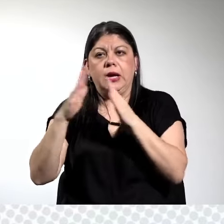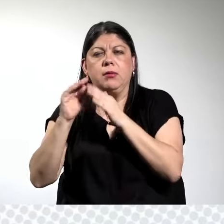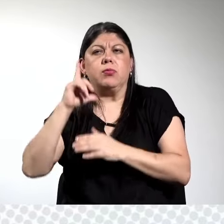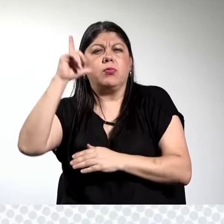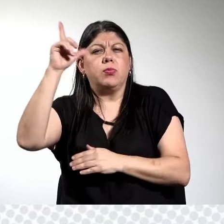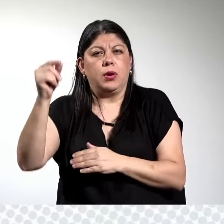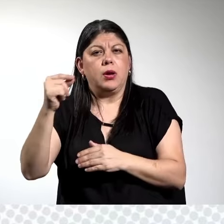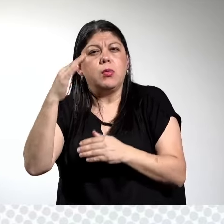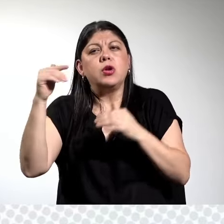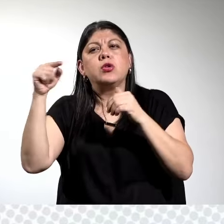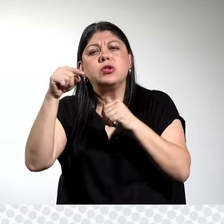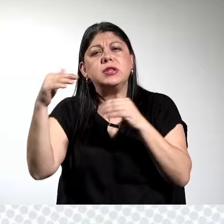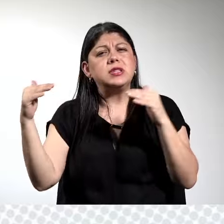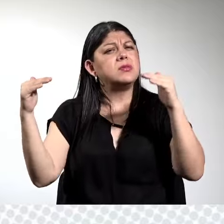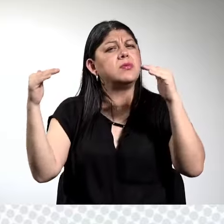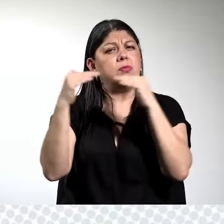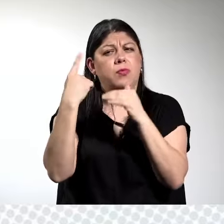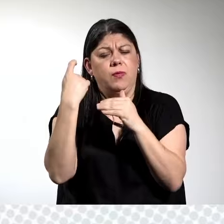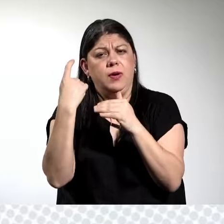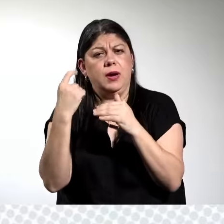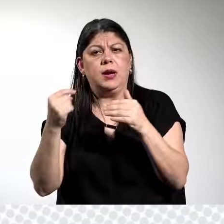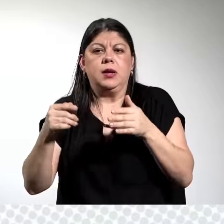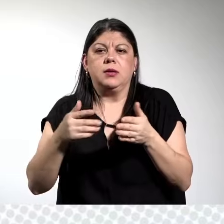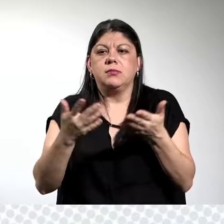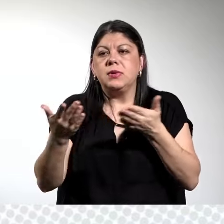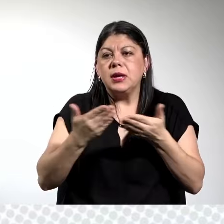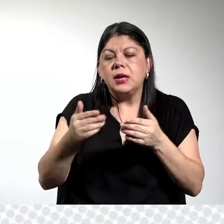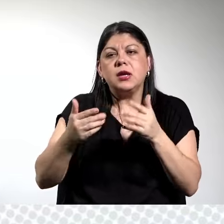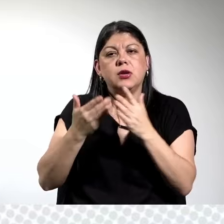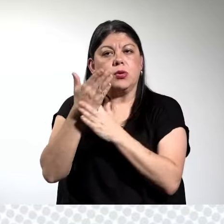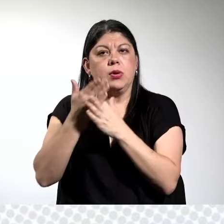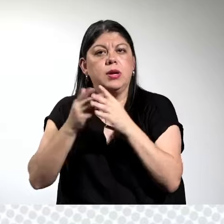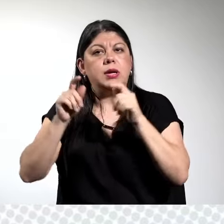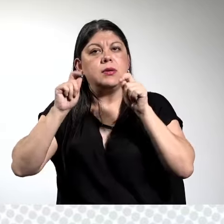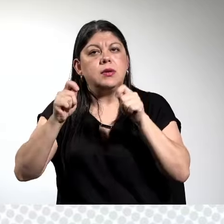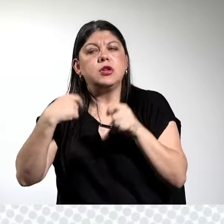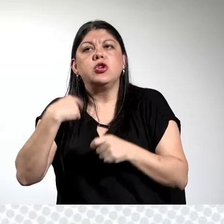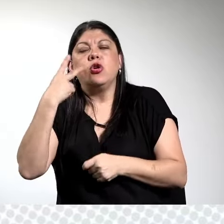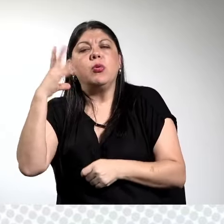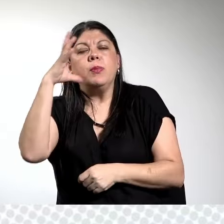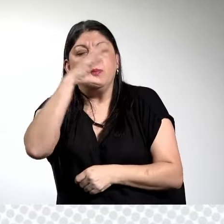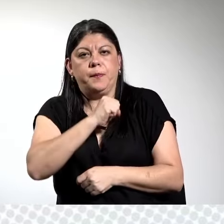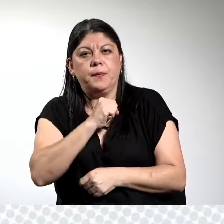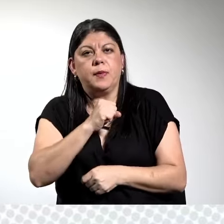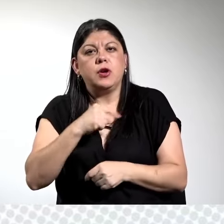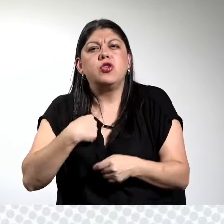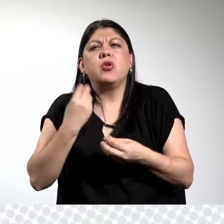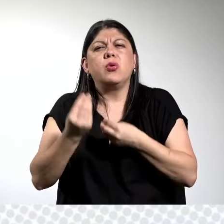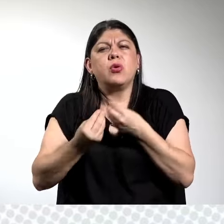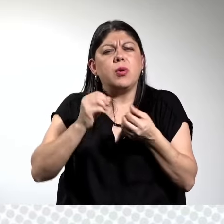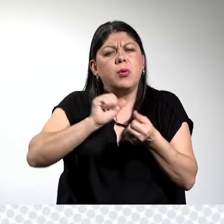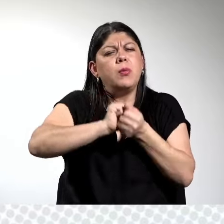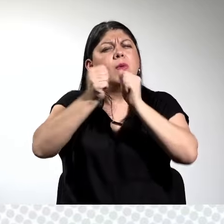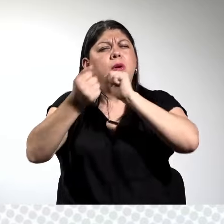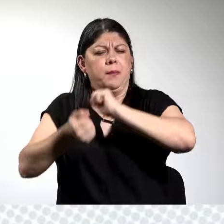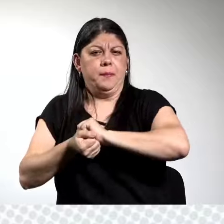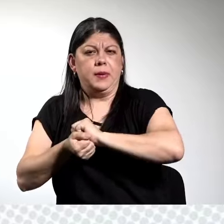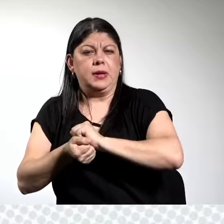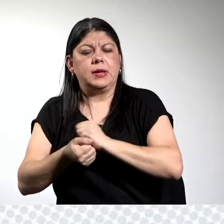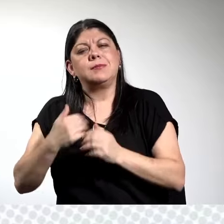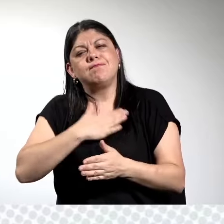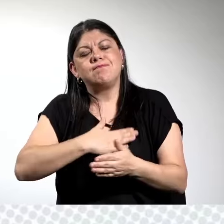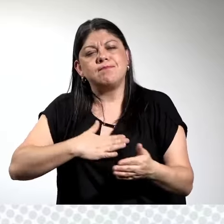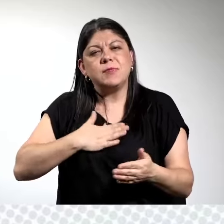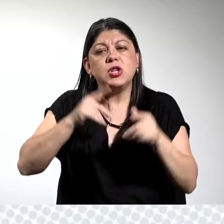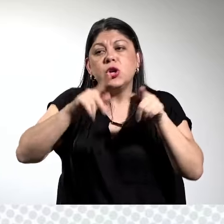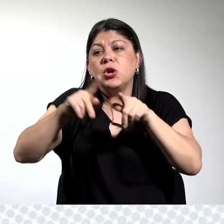Esas desigualdades que usted decía, las viven en servicios, las viven en acceso a empleo, las viven en absolutamente todo. ¿Cómo hago yo para revertir eso? Desgraciadamente